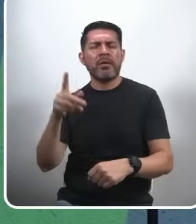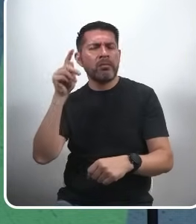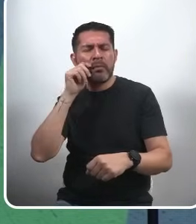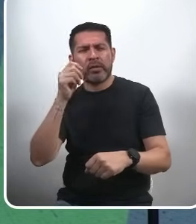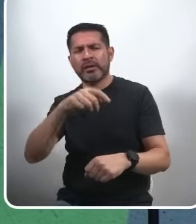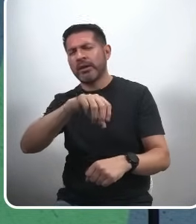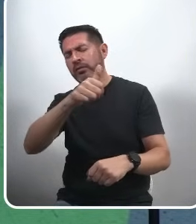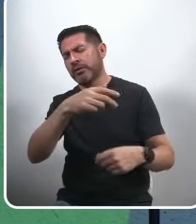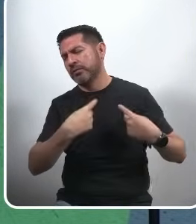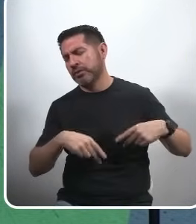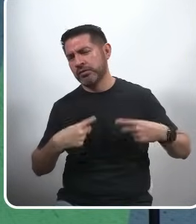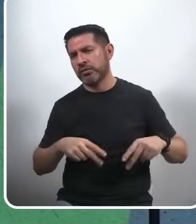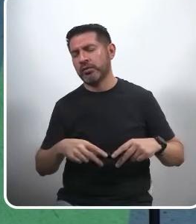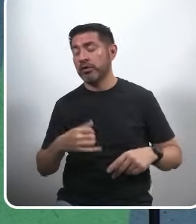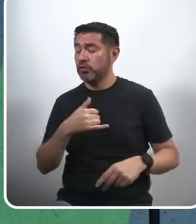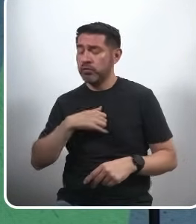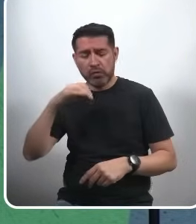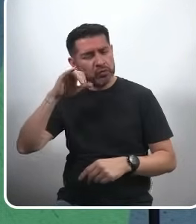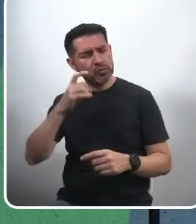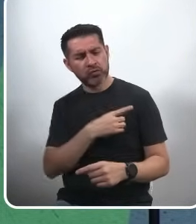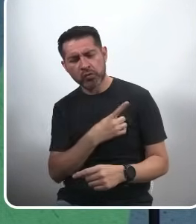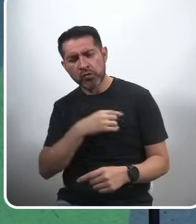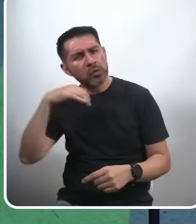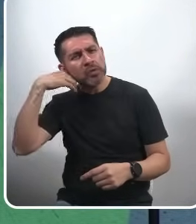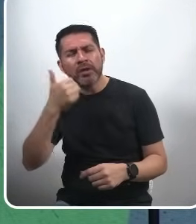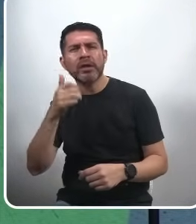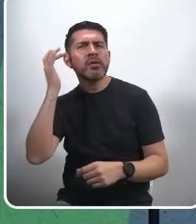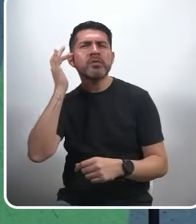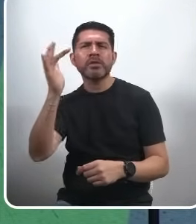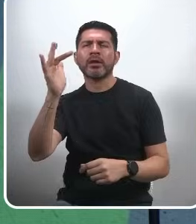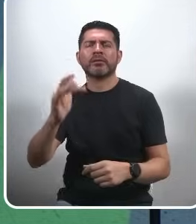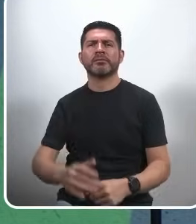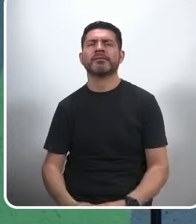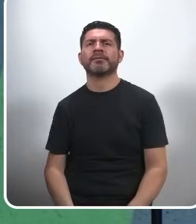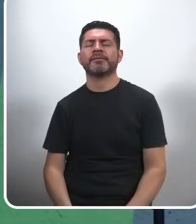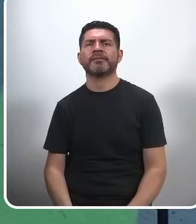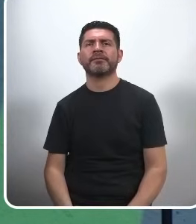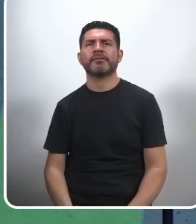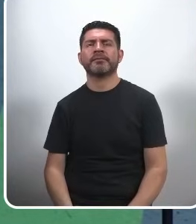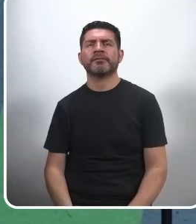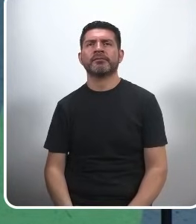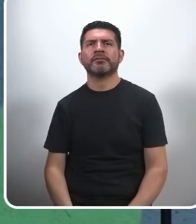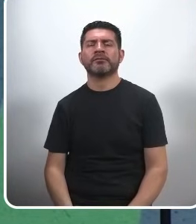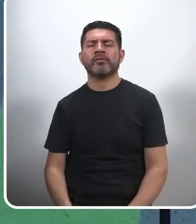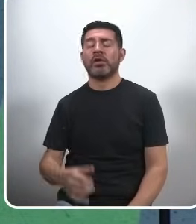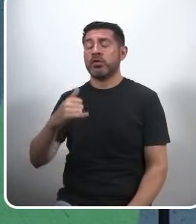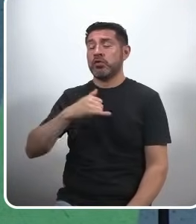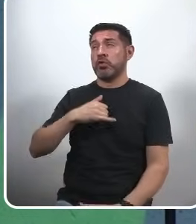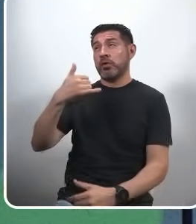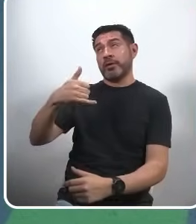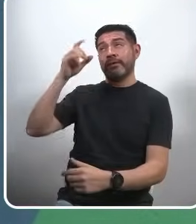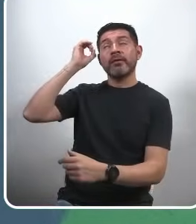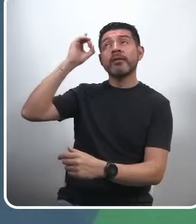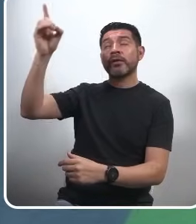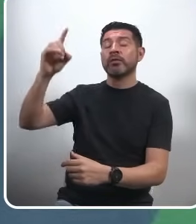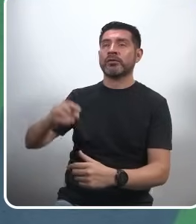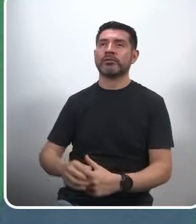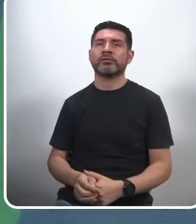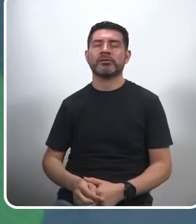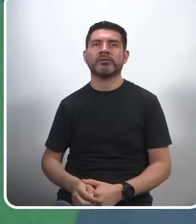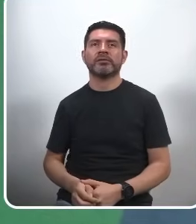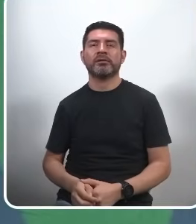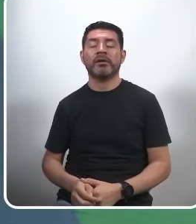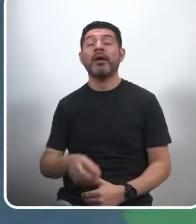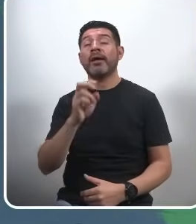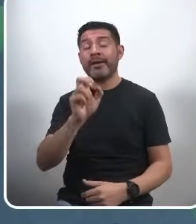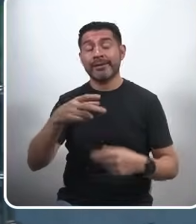Y Dios santidad. Y no me importa si me llevo bien o mal con los demás, yo y Dios, más santidad. Esa gente que solo busca